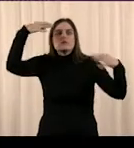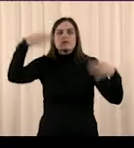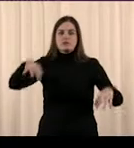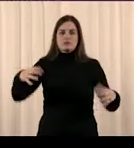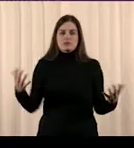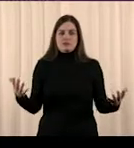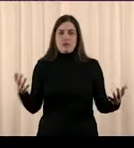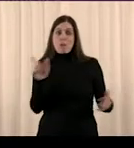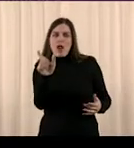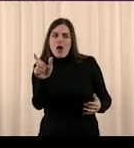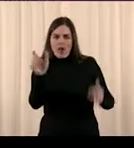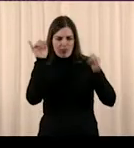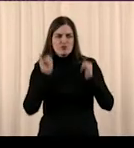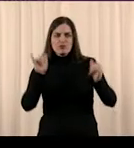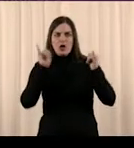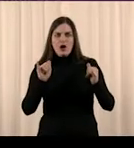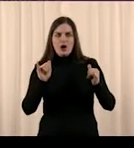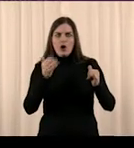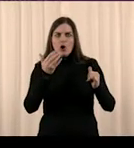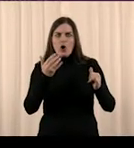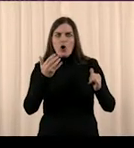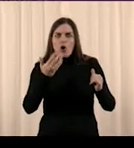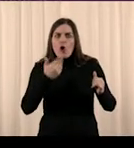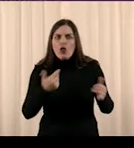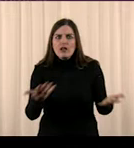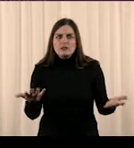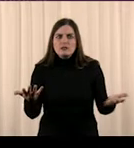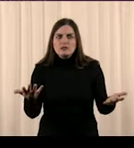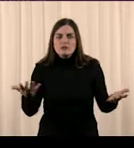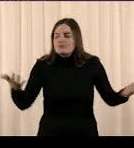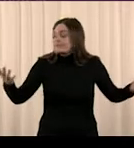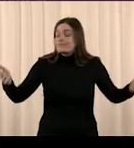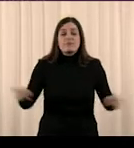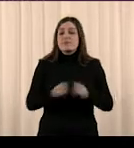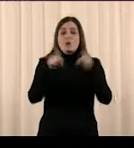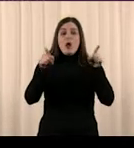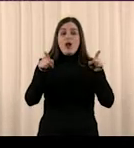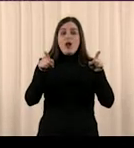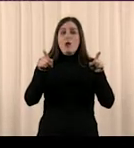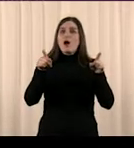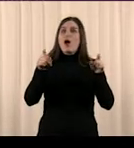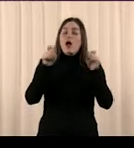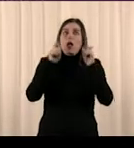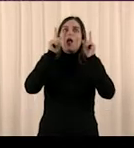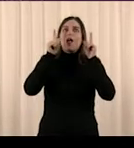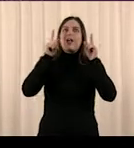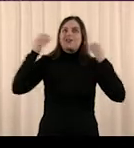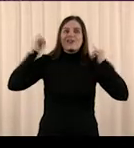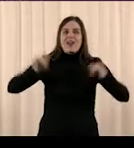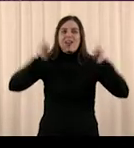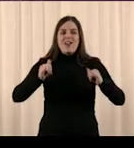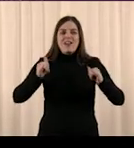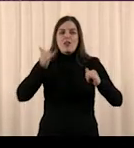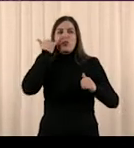Tal vez ni siquiera conozcas la palabra disfrutar. No importa. Quizá no pienses en el disfrute.